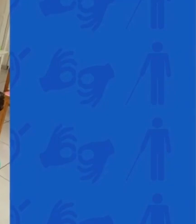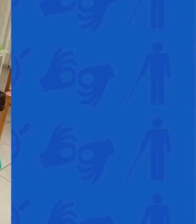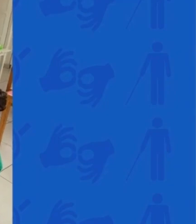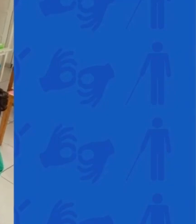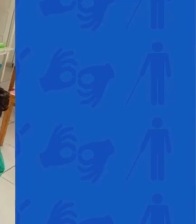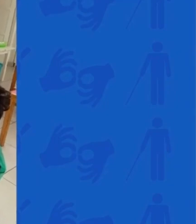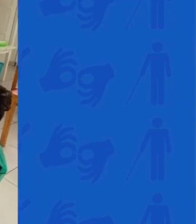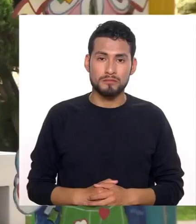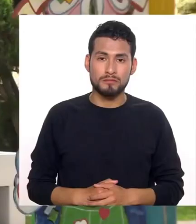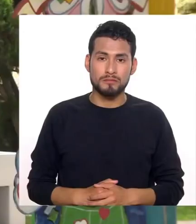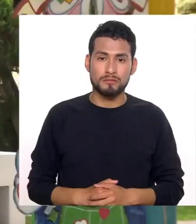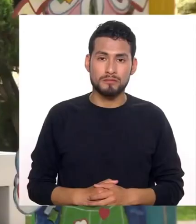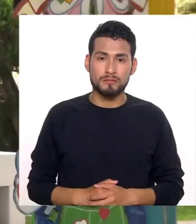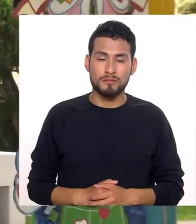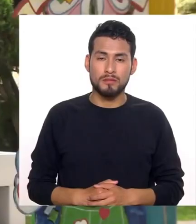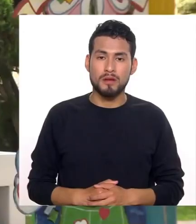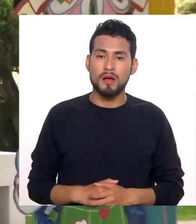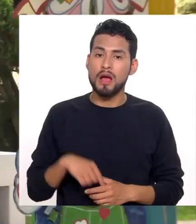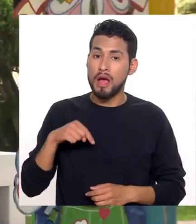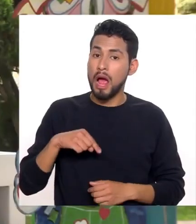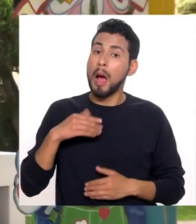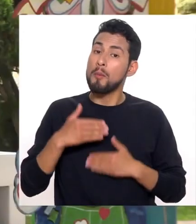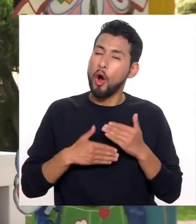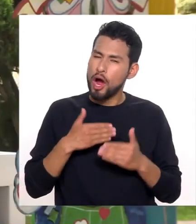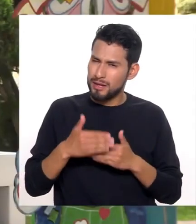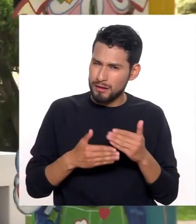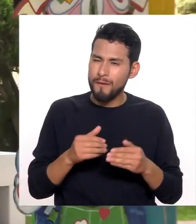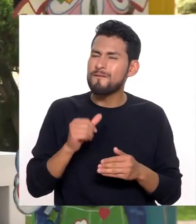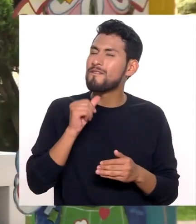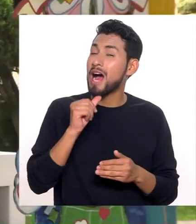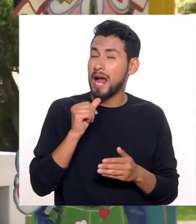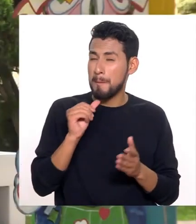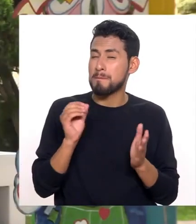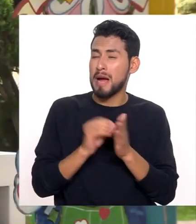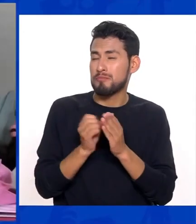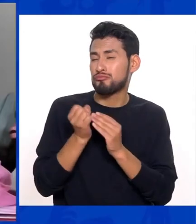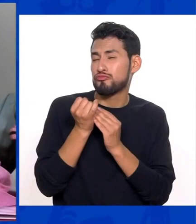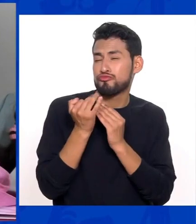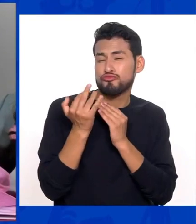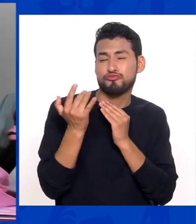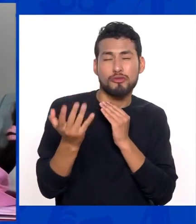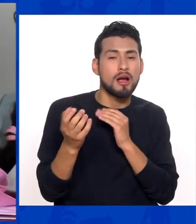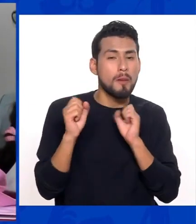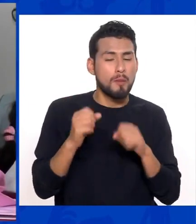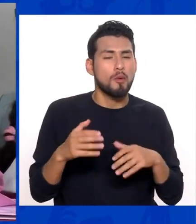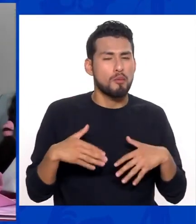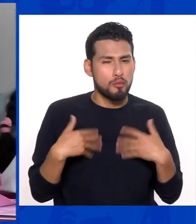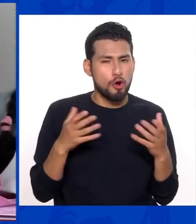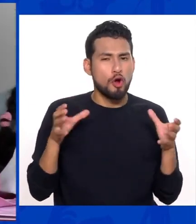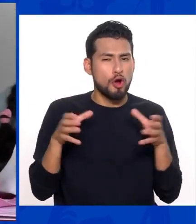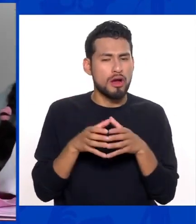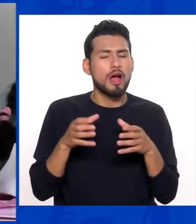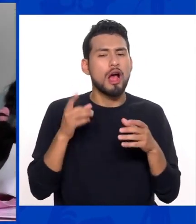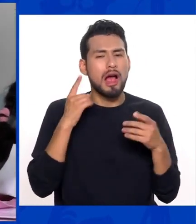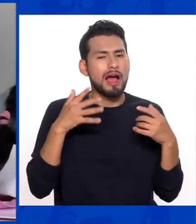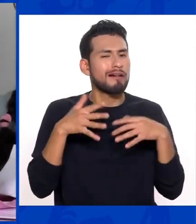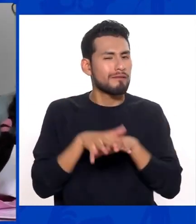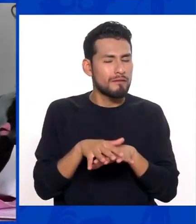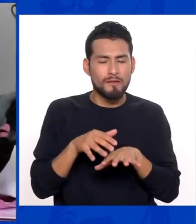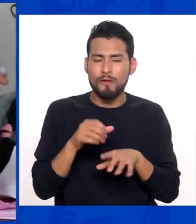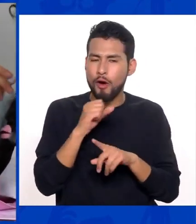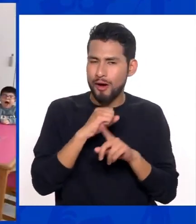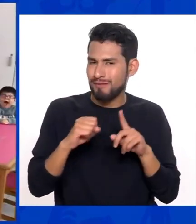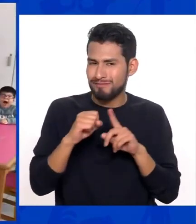Estamos en proceso, todavía nos falta mucho para poder ser una sociedad más inclusiva,